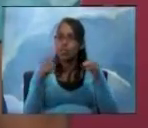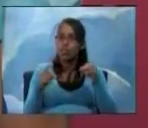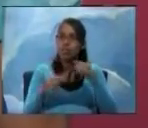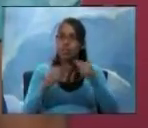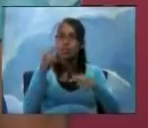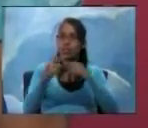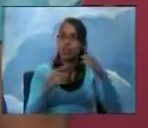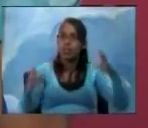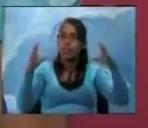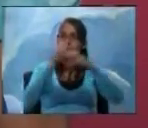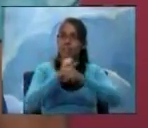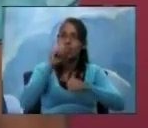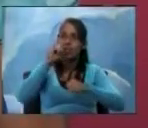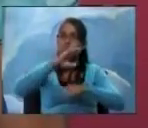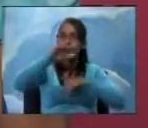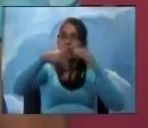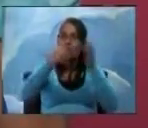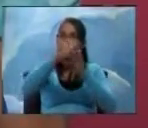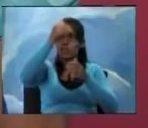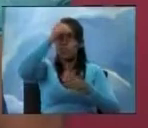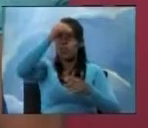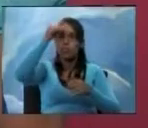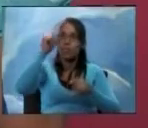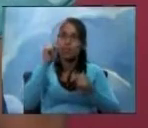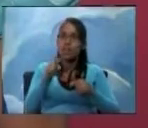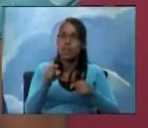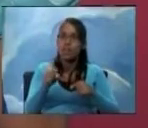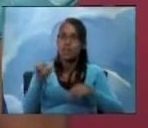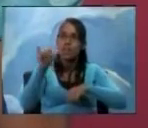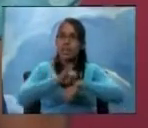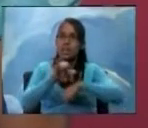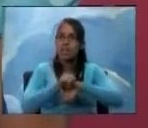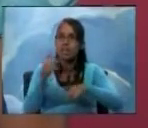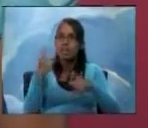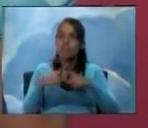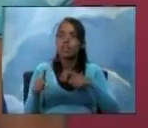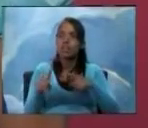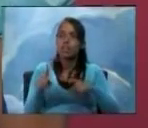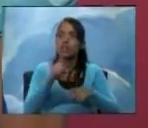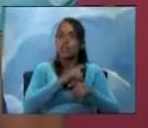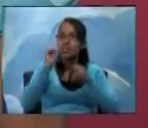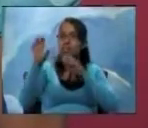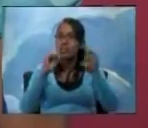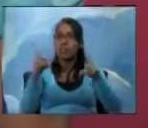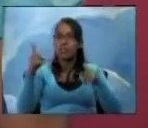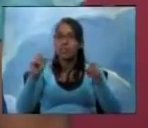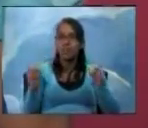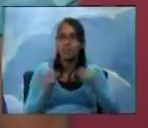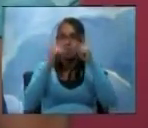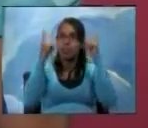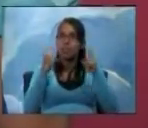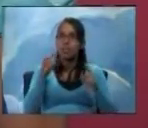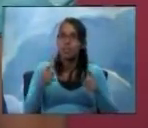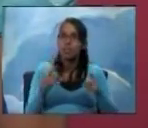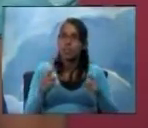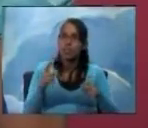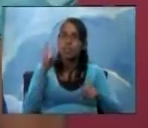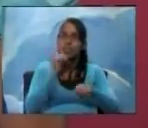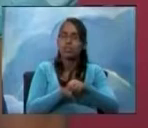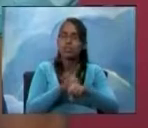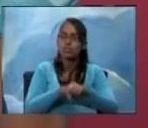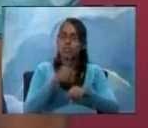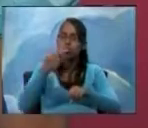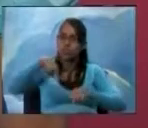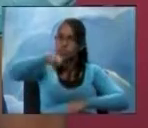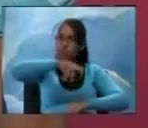las noches, de lunes a domingo, ¿verdad? Hay misiones o hay otras denominaciones que se sorprenden. En una ocasión